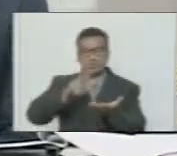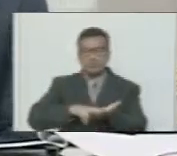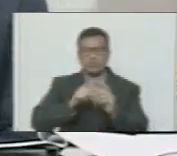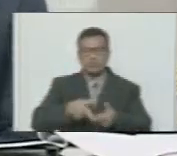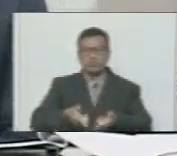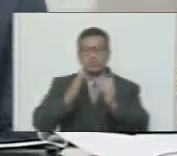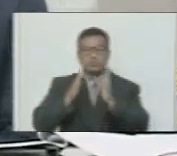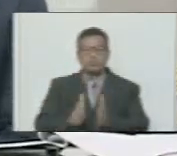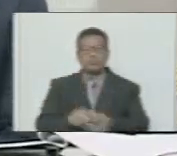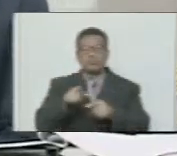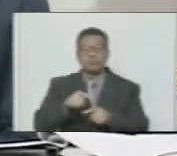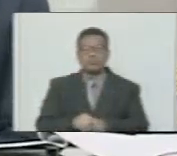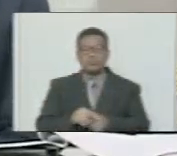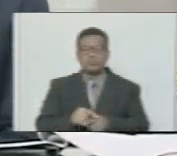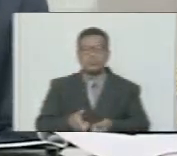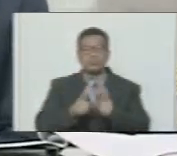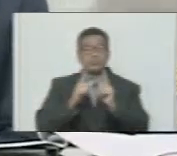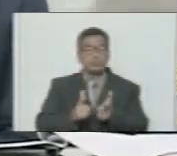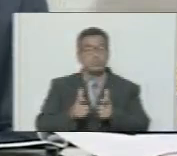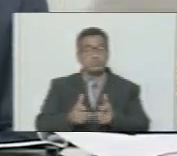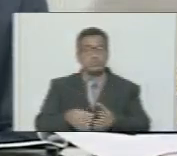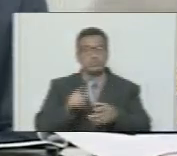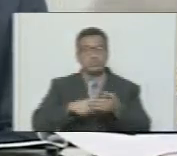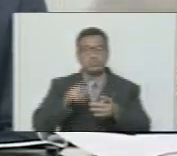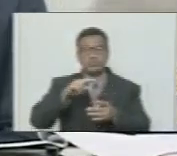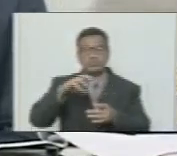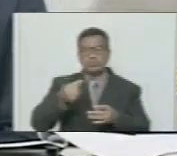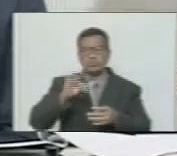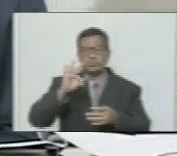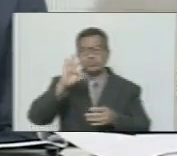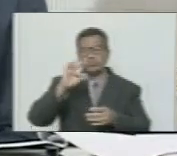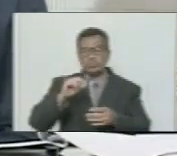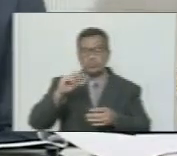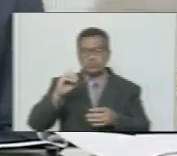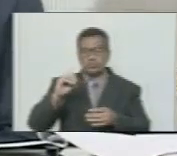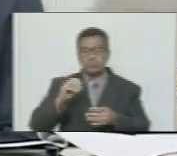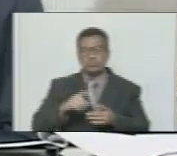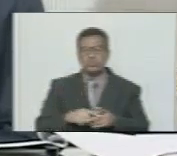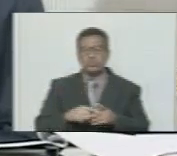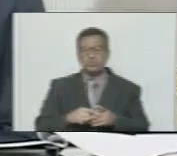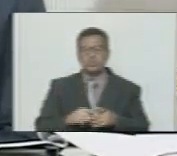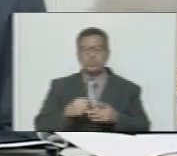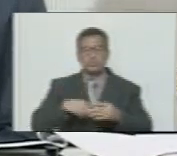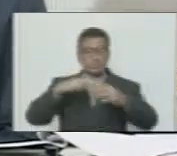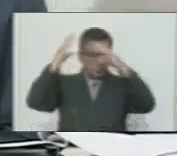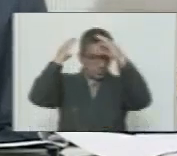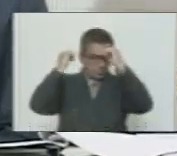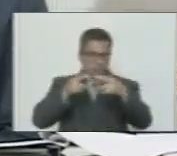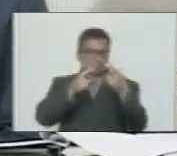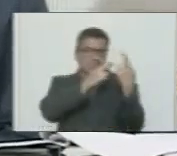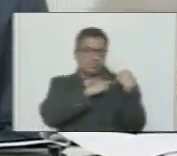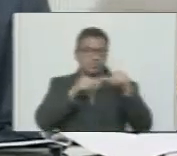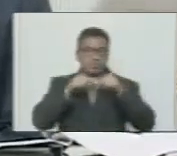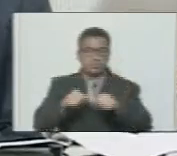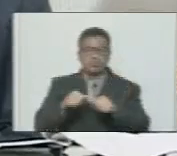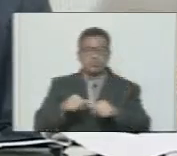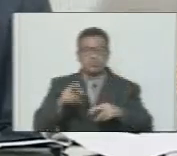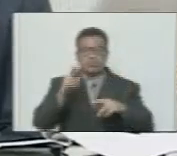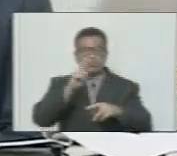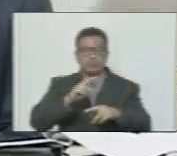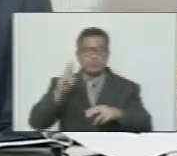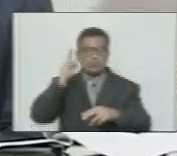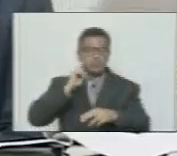con aprobar la autorización del nombramiento del ciudadano Rodolfo Humberto Pérez Hernández como embajador representante